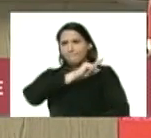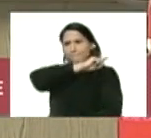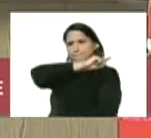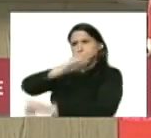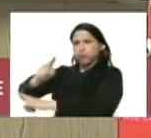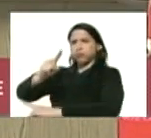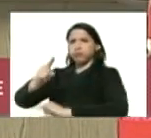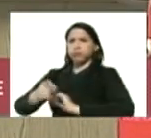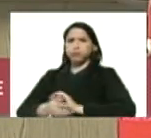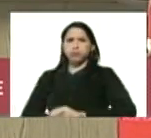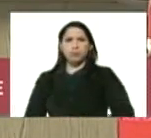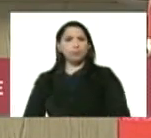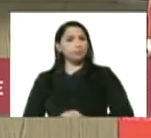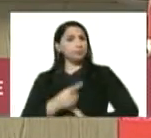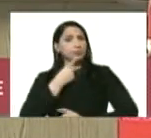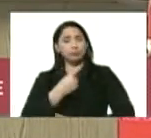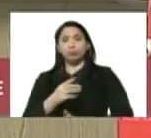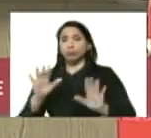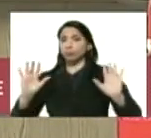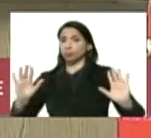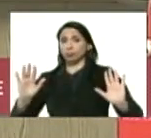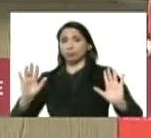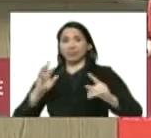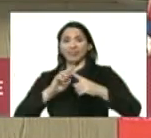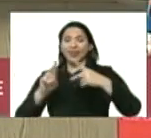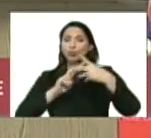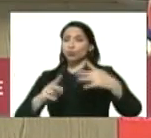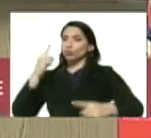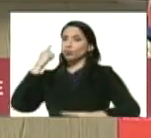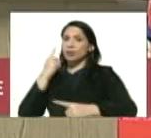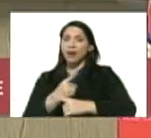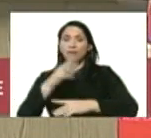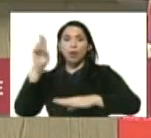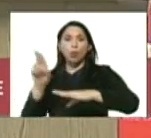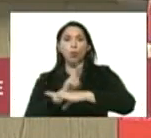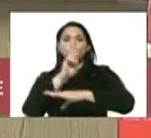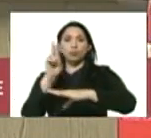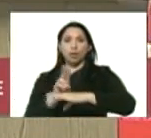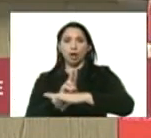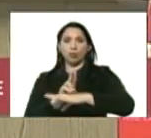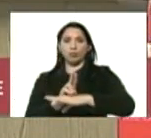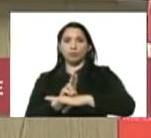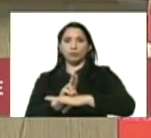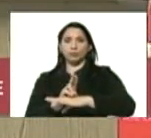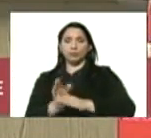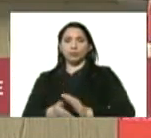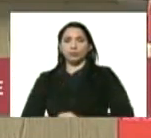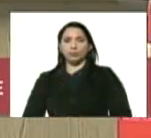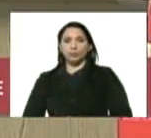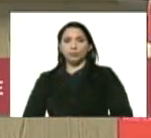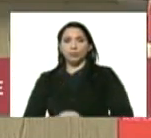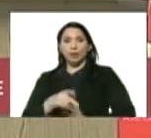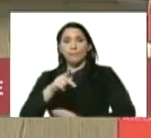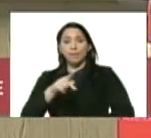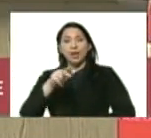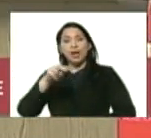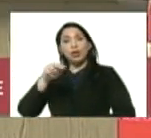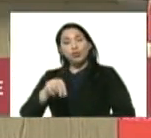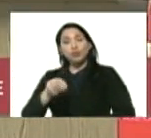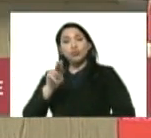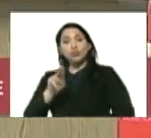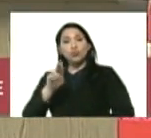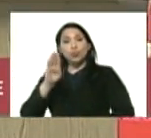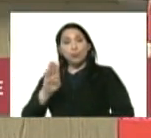demandado y ha indicado que esos recursos serán utilizados a través del PNUD, organismo de la